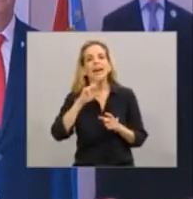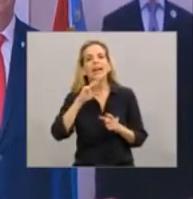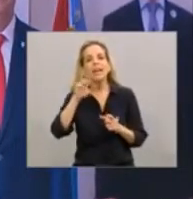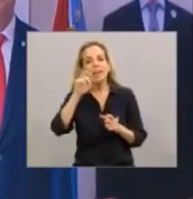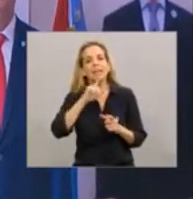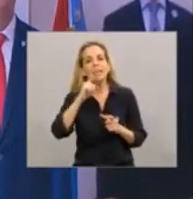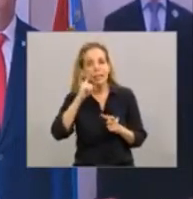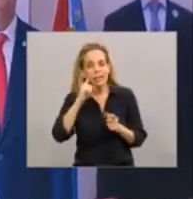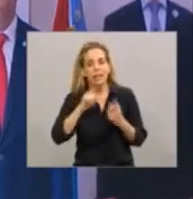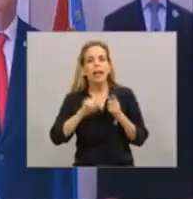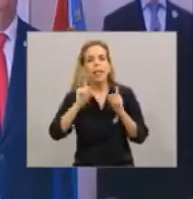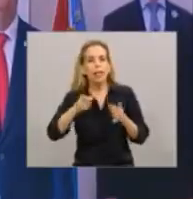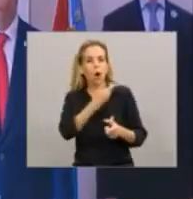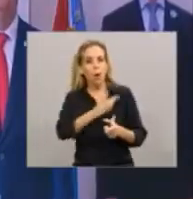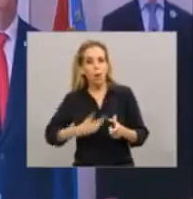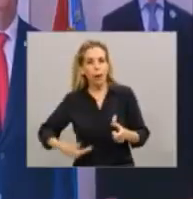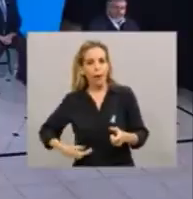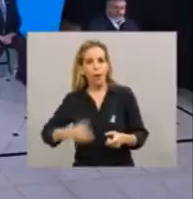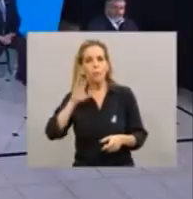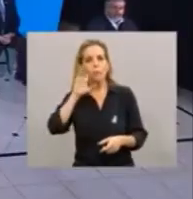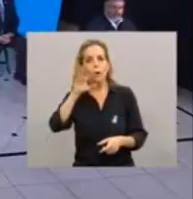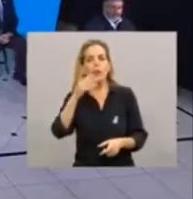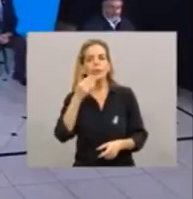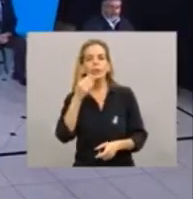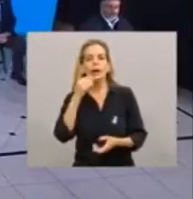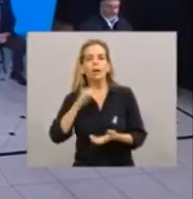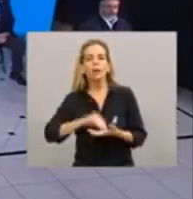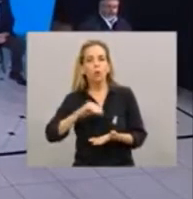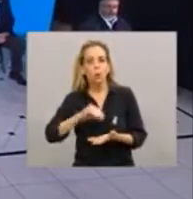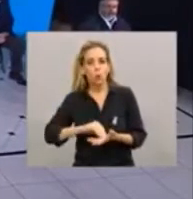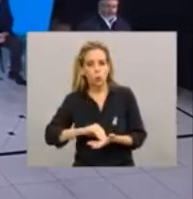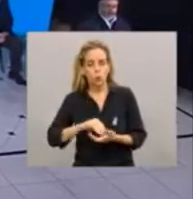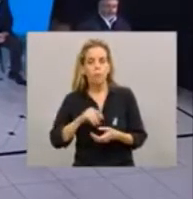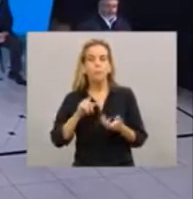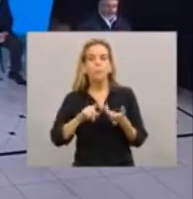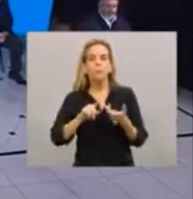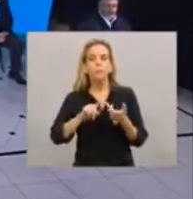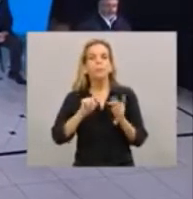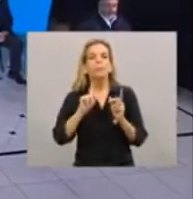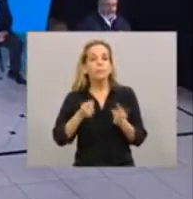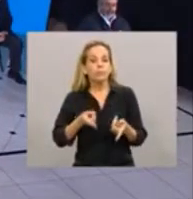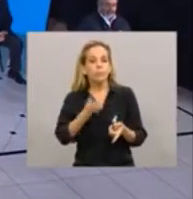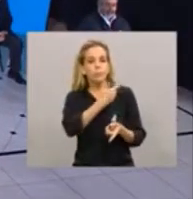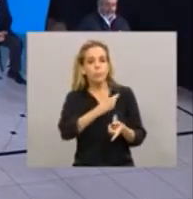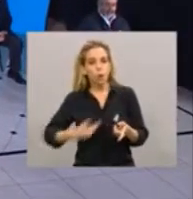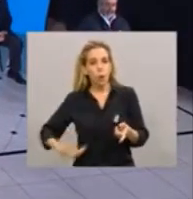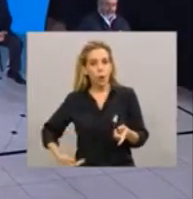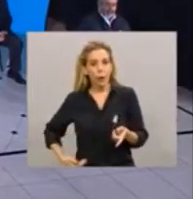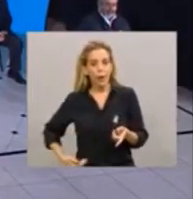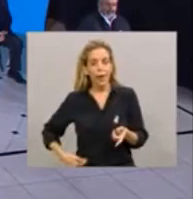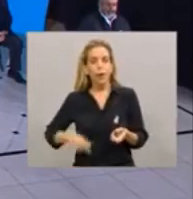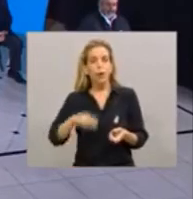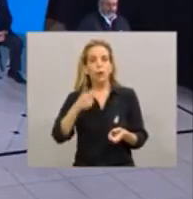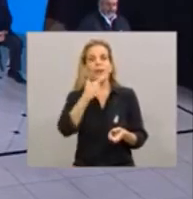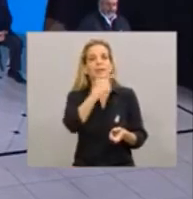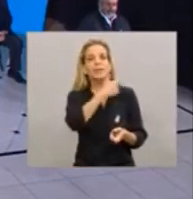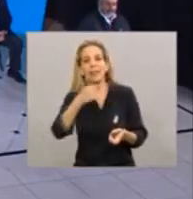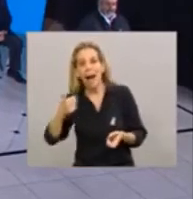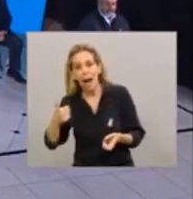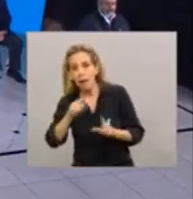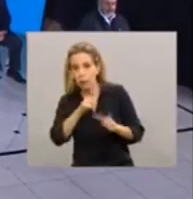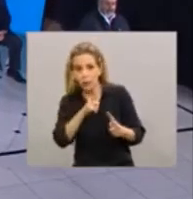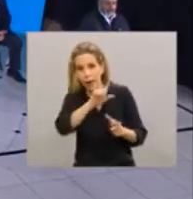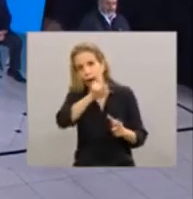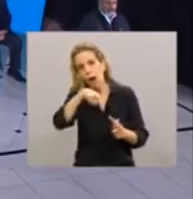gobernador de chubut mariano acción y está en representación del gobernador alberto rodríguez saá y por la provincia